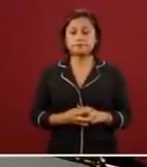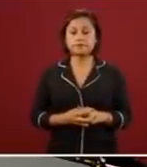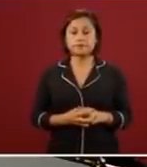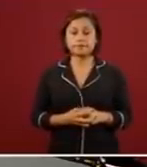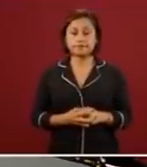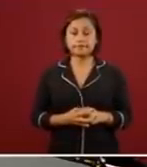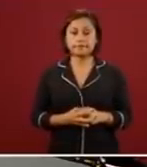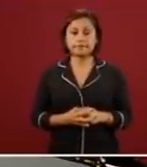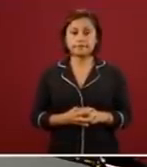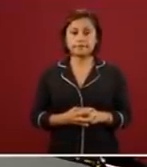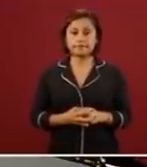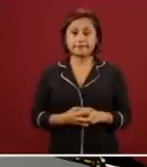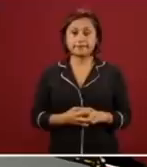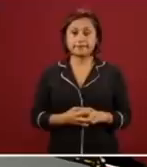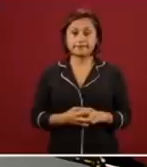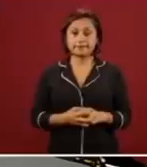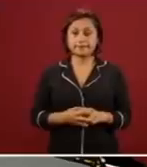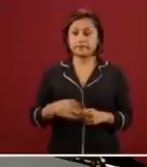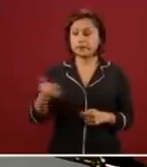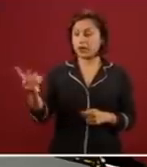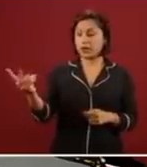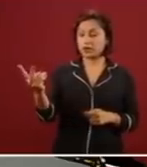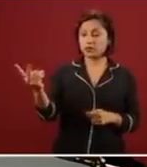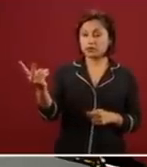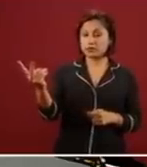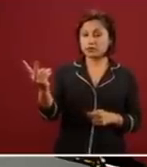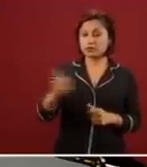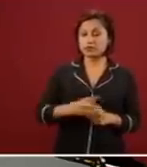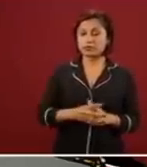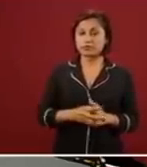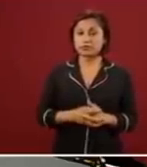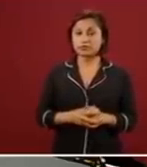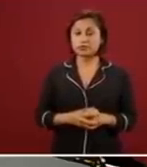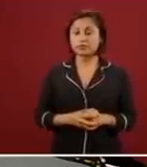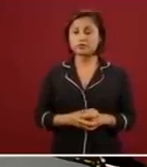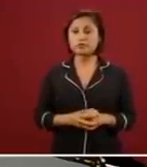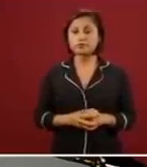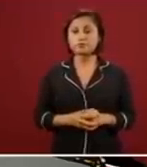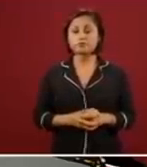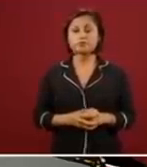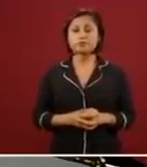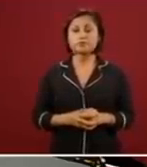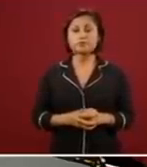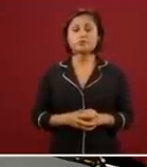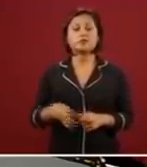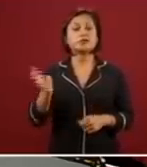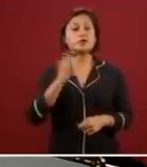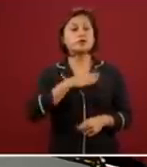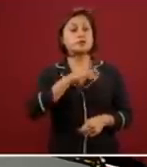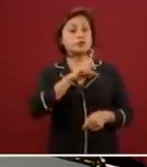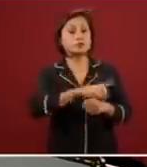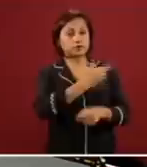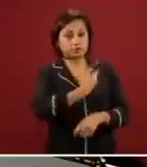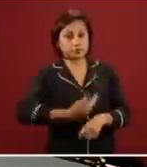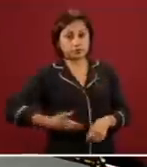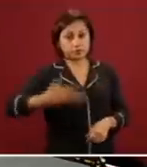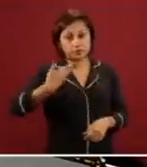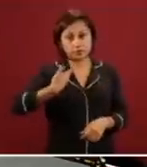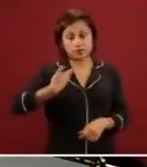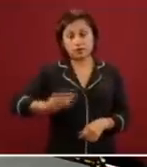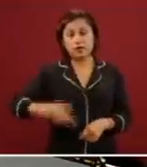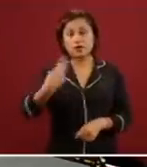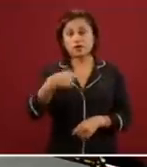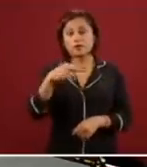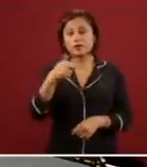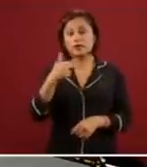Bueno, va, ustedes dos. Buenos días, presidente. Hans Salazar. ¿Tú también?